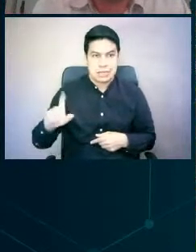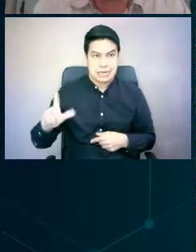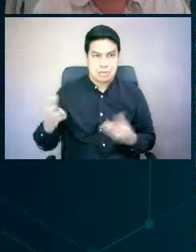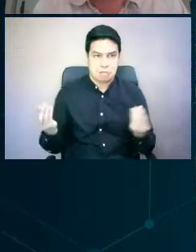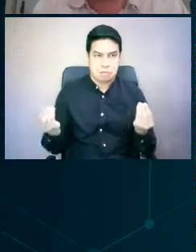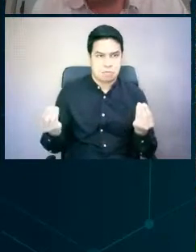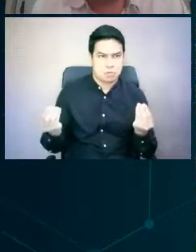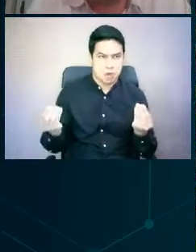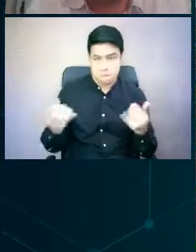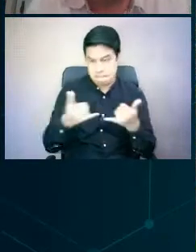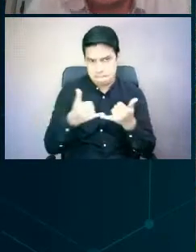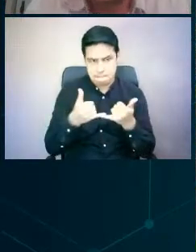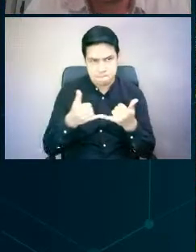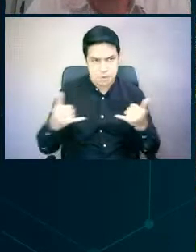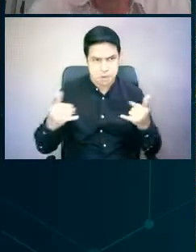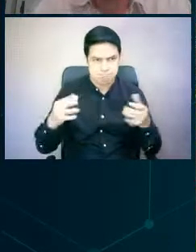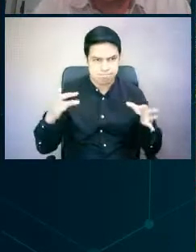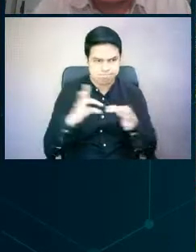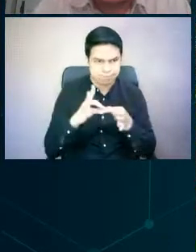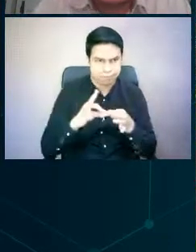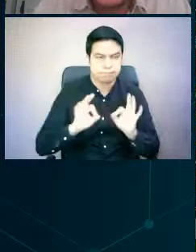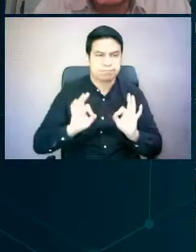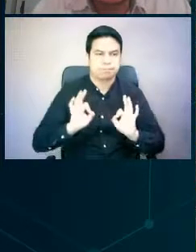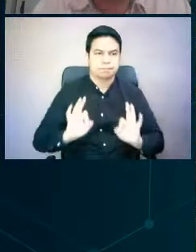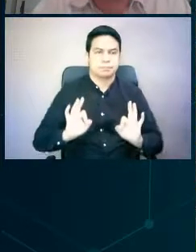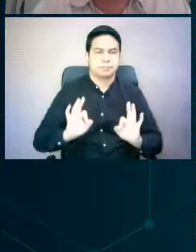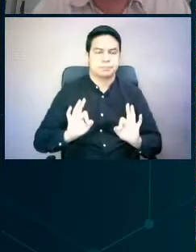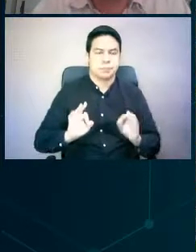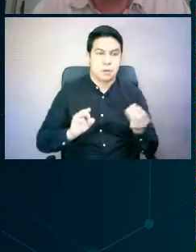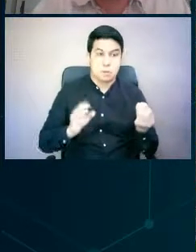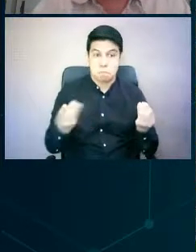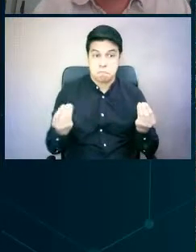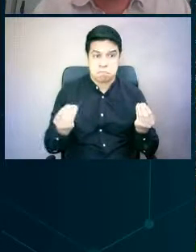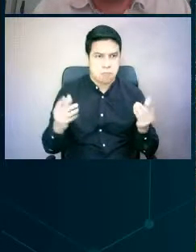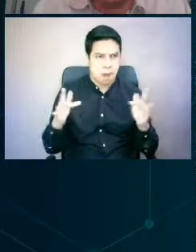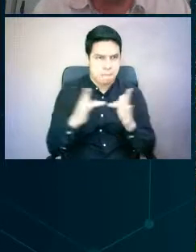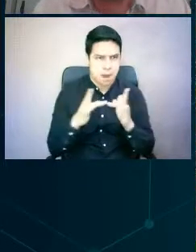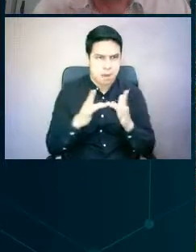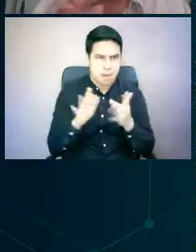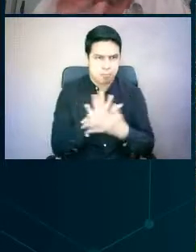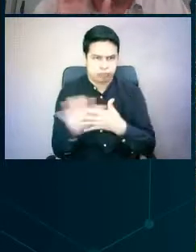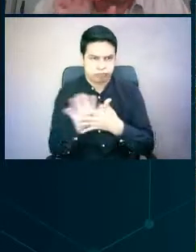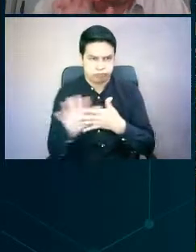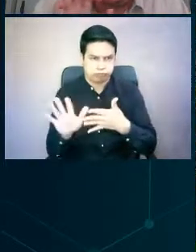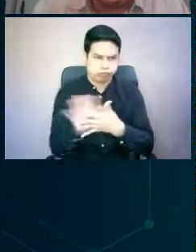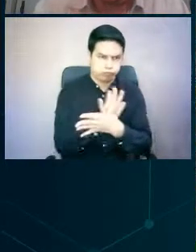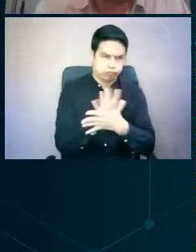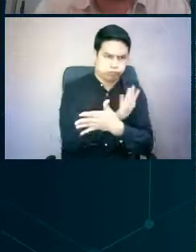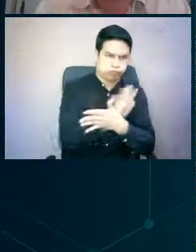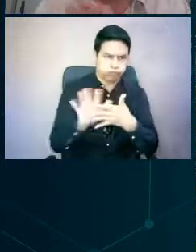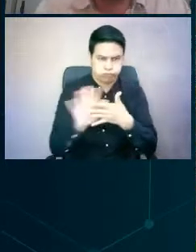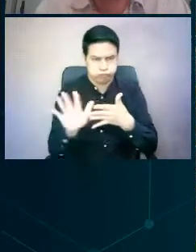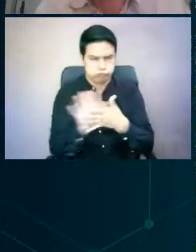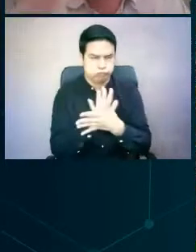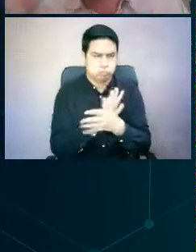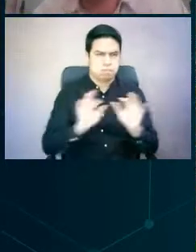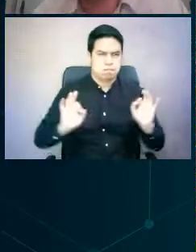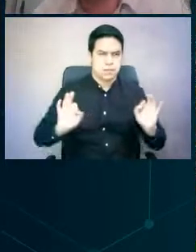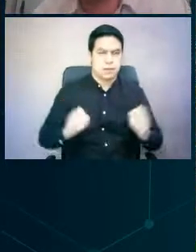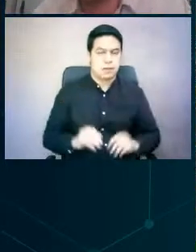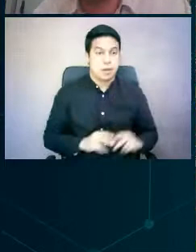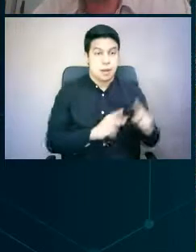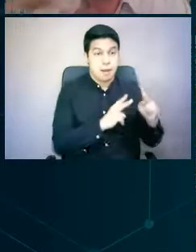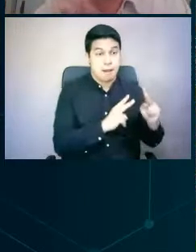los dos relés, yo tengo que evaluar primero de que ese enlace de comunicación esté adecuado y que el relé de la subestación A